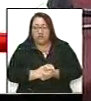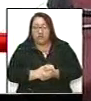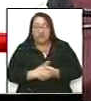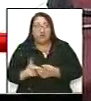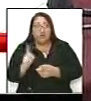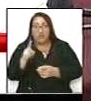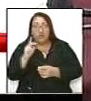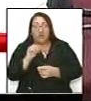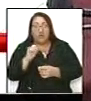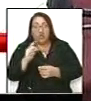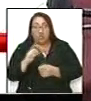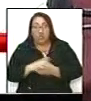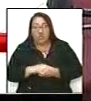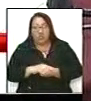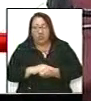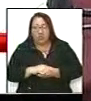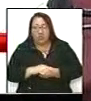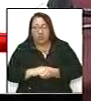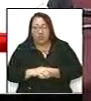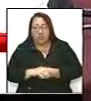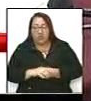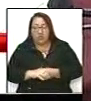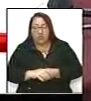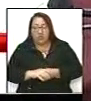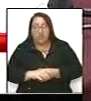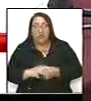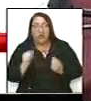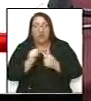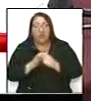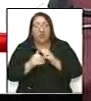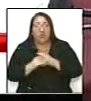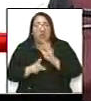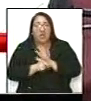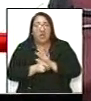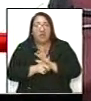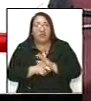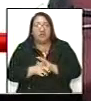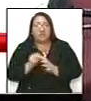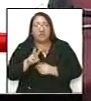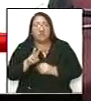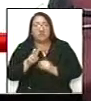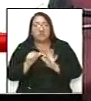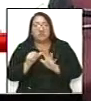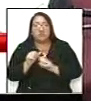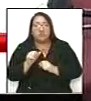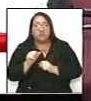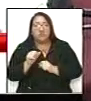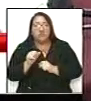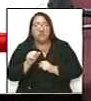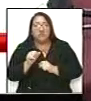el indulto razonado o especial basado en la ley 26...